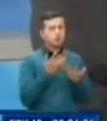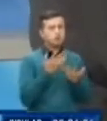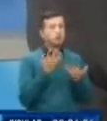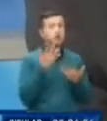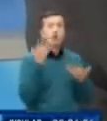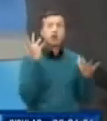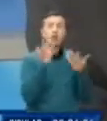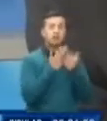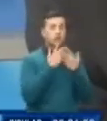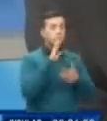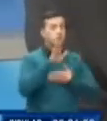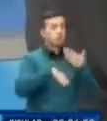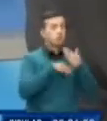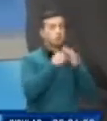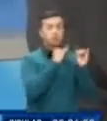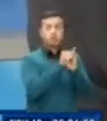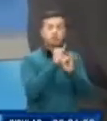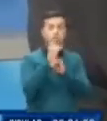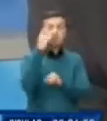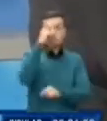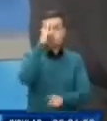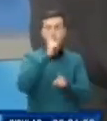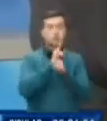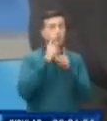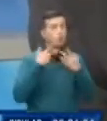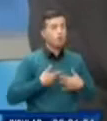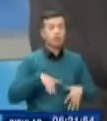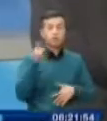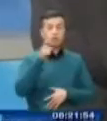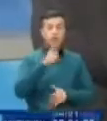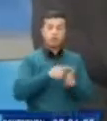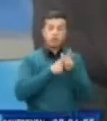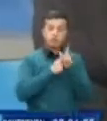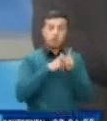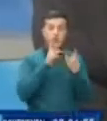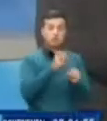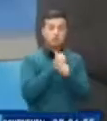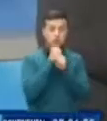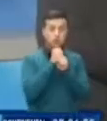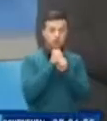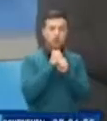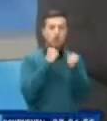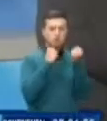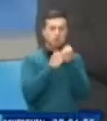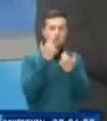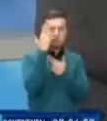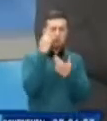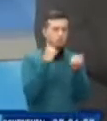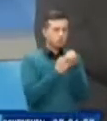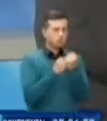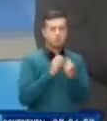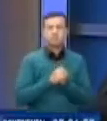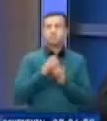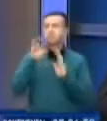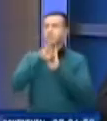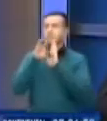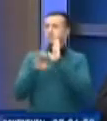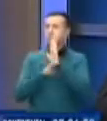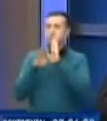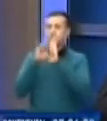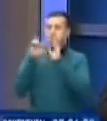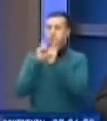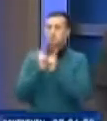toda la articulación con toda la institución del estado en todo aquello que aquello que tenga que ver con la seguridad interna incluso el pagarnos la enmienda al